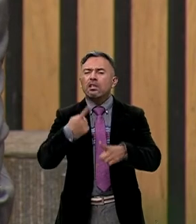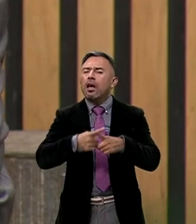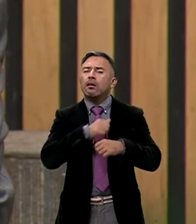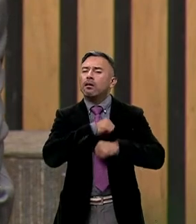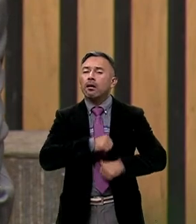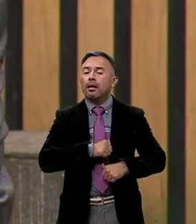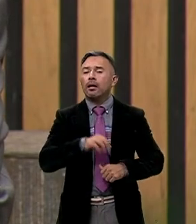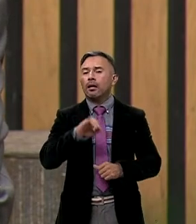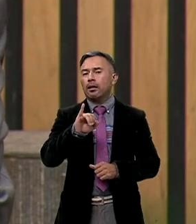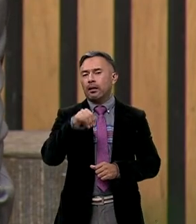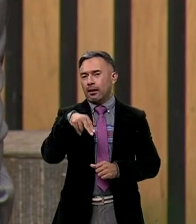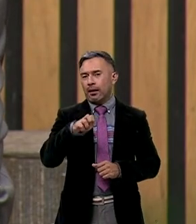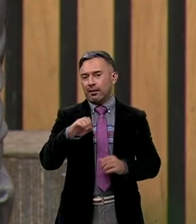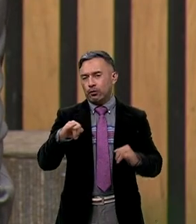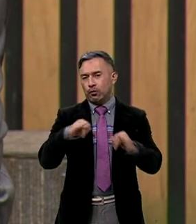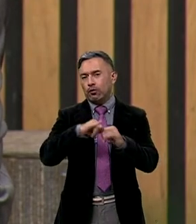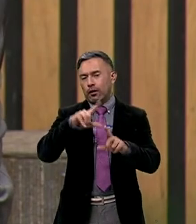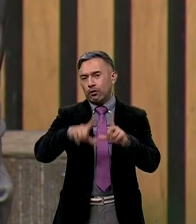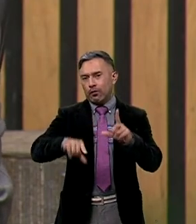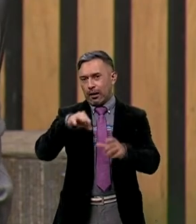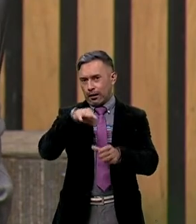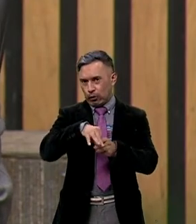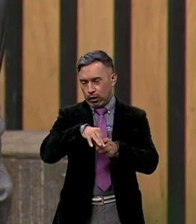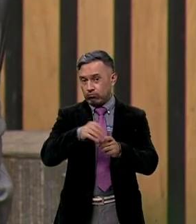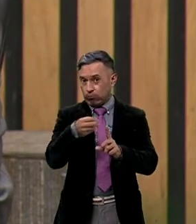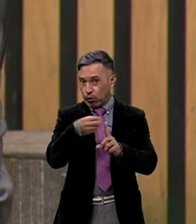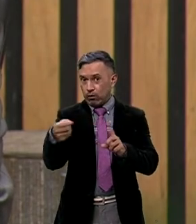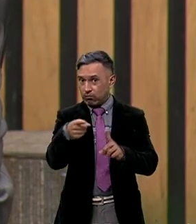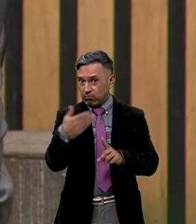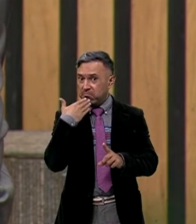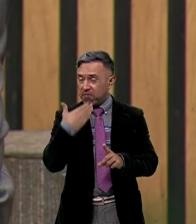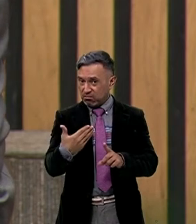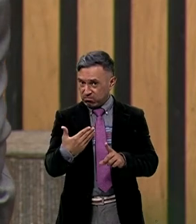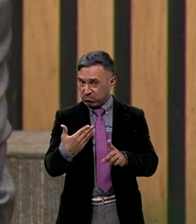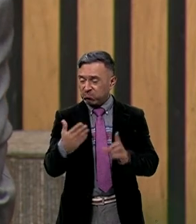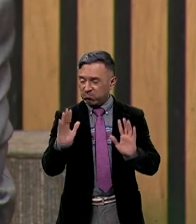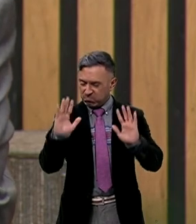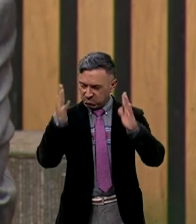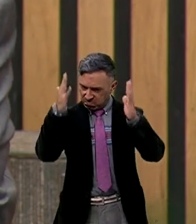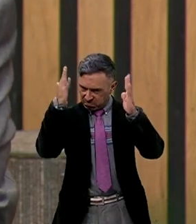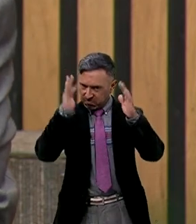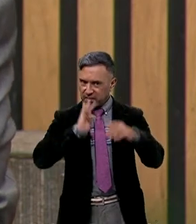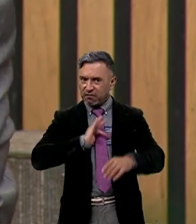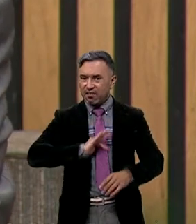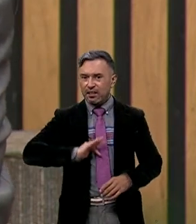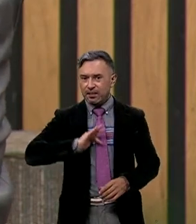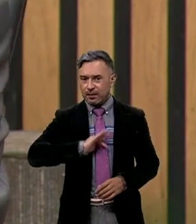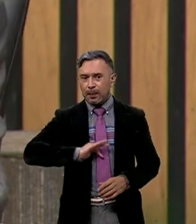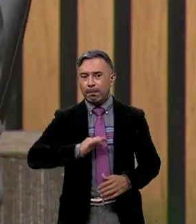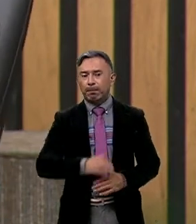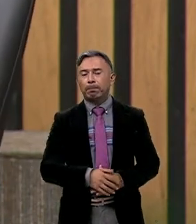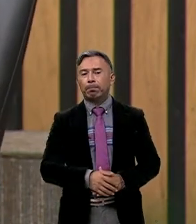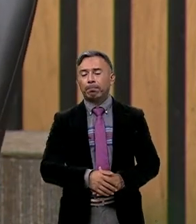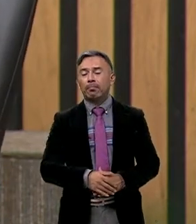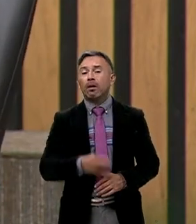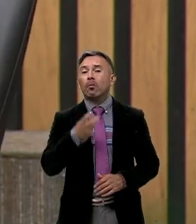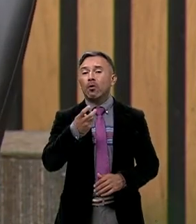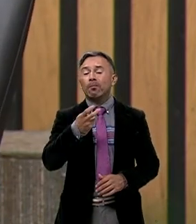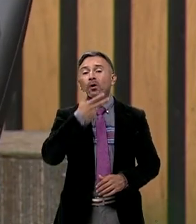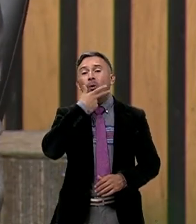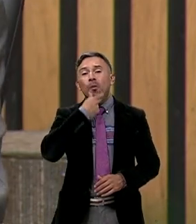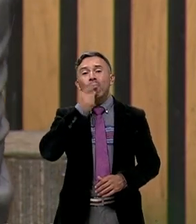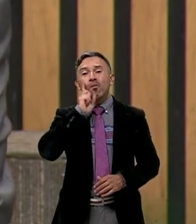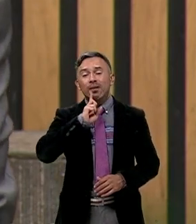electoral por eso hay que felicitar a los consejeros y